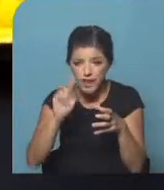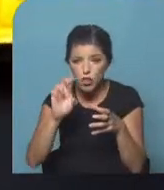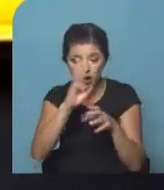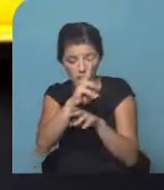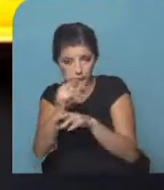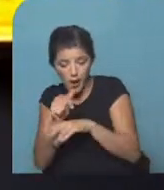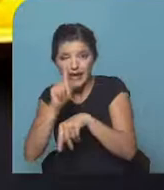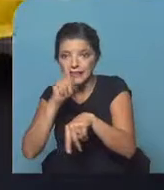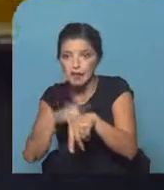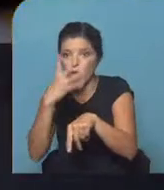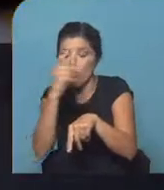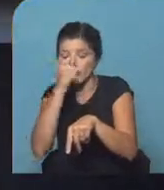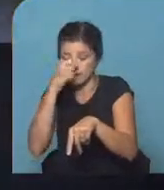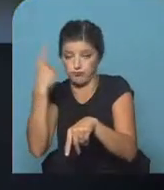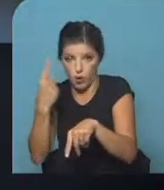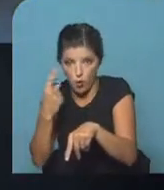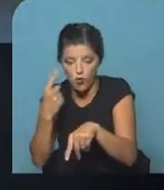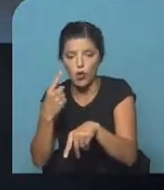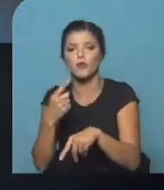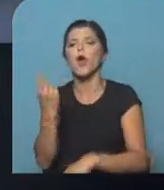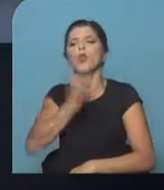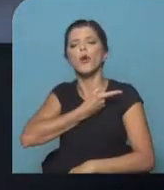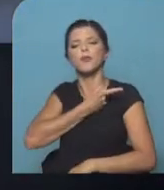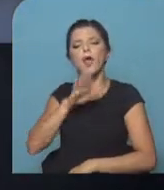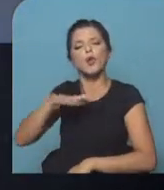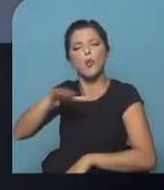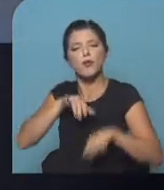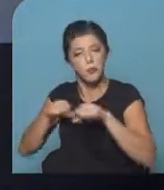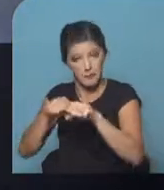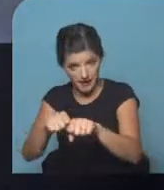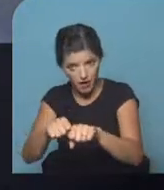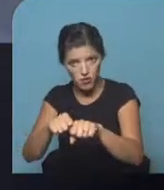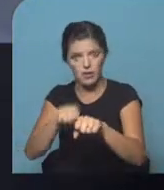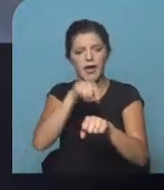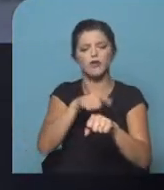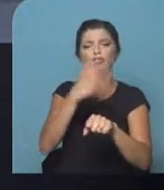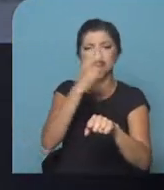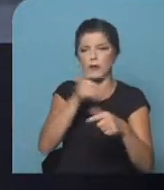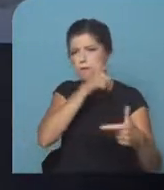supermercado. Los ladrones dispararon 30 balas, aunque nadie quedó herido.